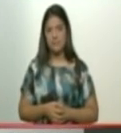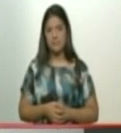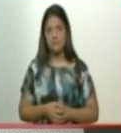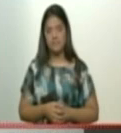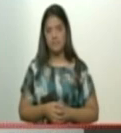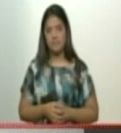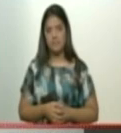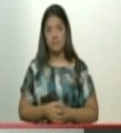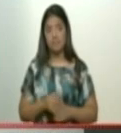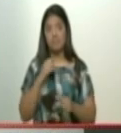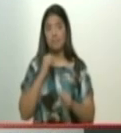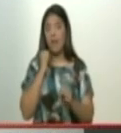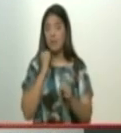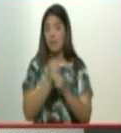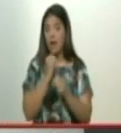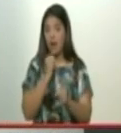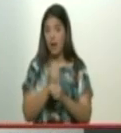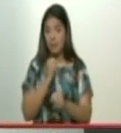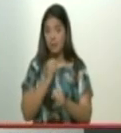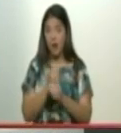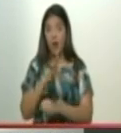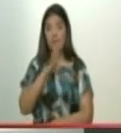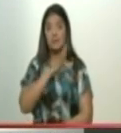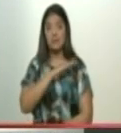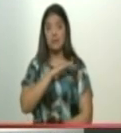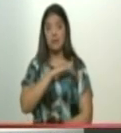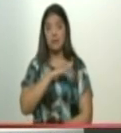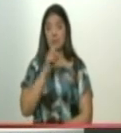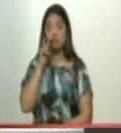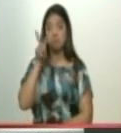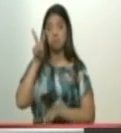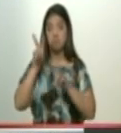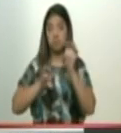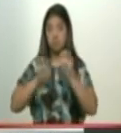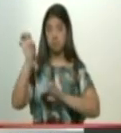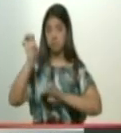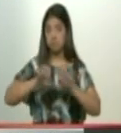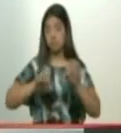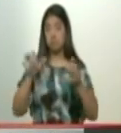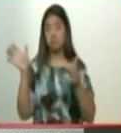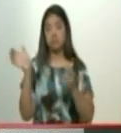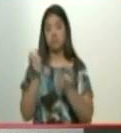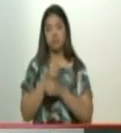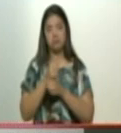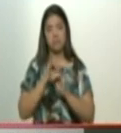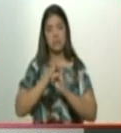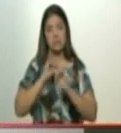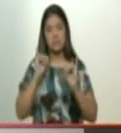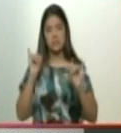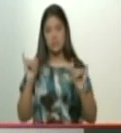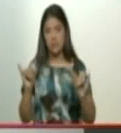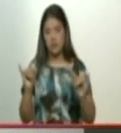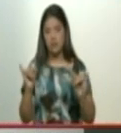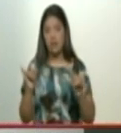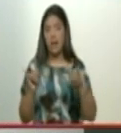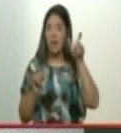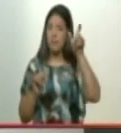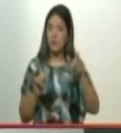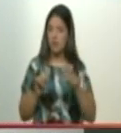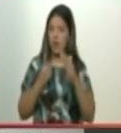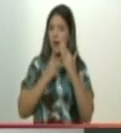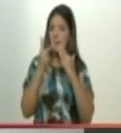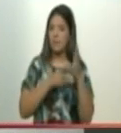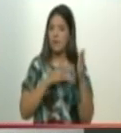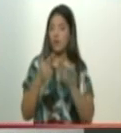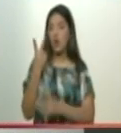El trabajo impecable de nuestros 6 CPC, podemos decir hoy, que han sido capturados el autor intelectual y